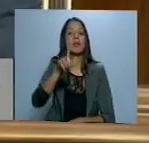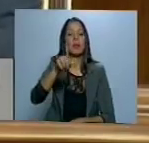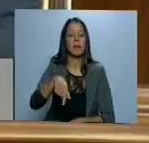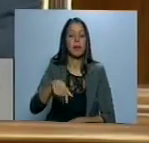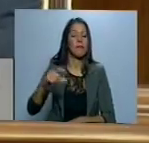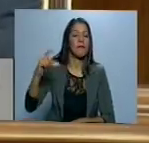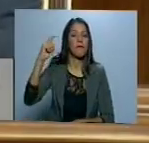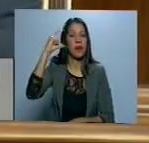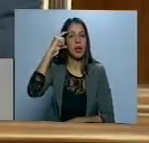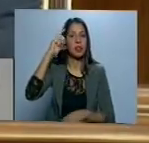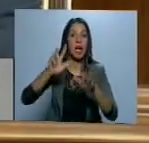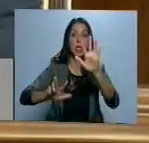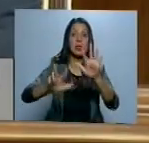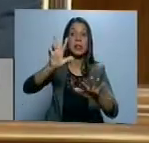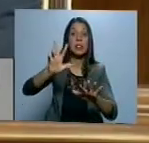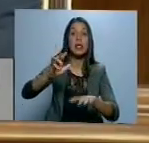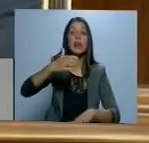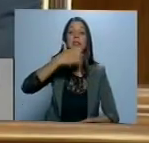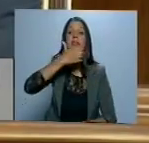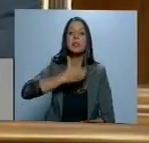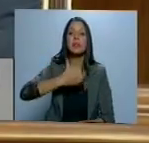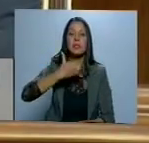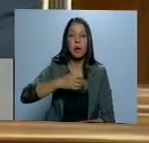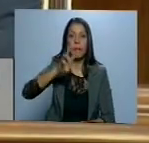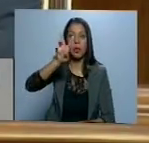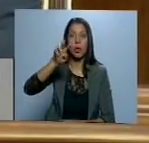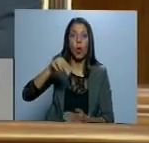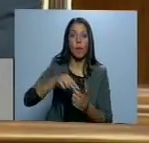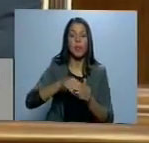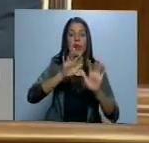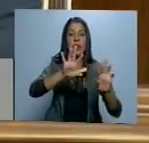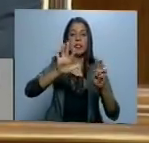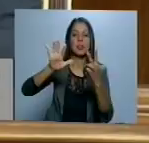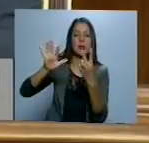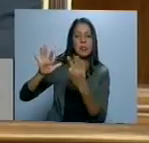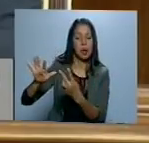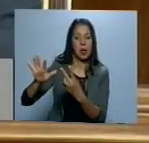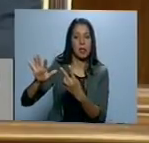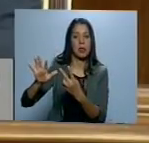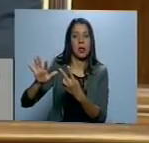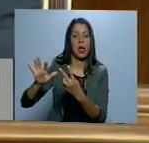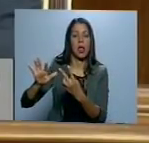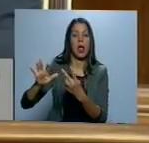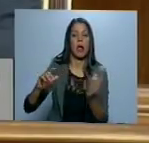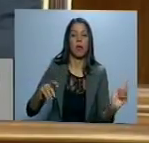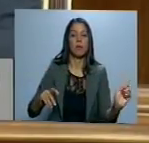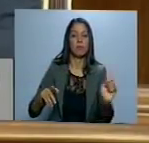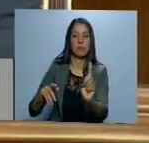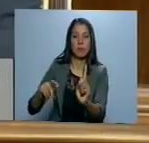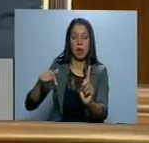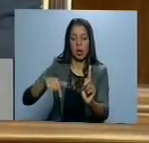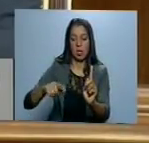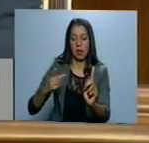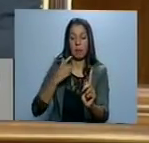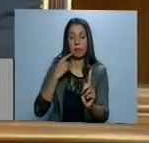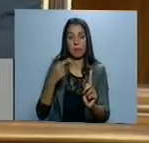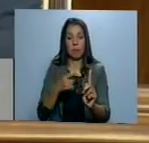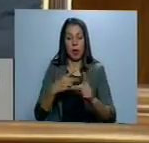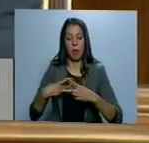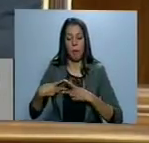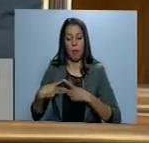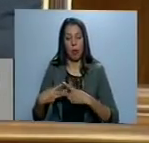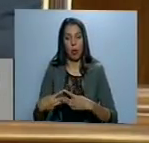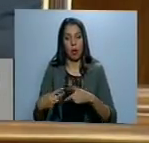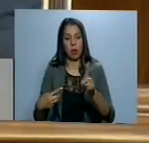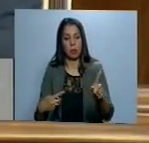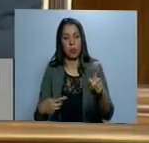fecha 13 de diciembre de 2017 concurre voluntariamente a esta soberana Asamblea Nacional Constituyente